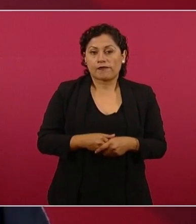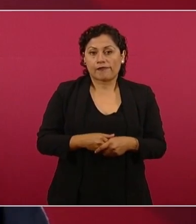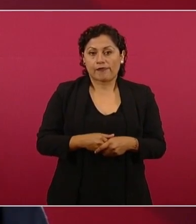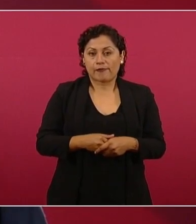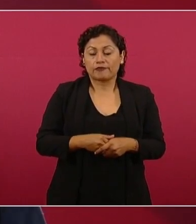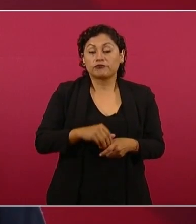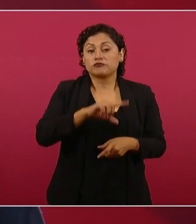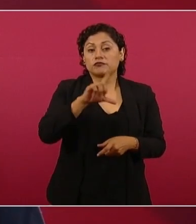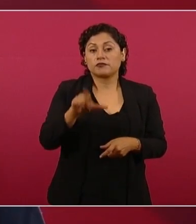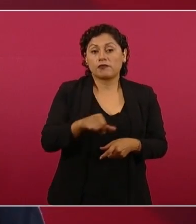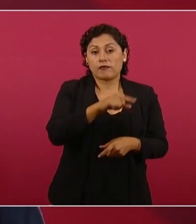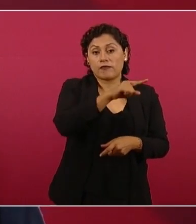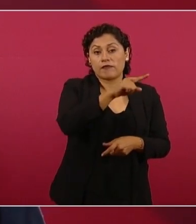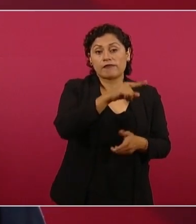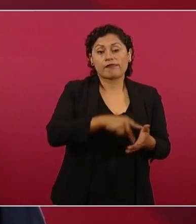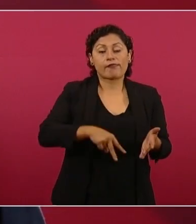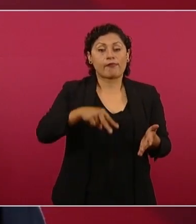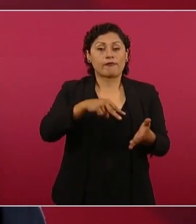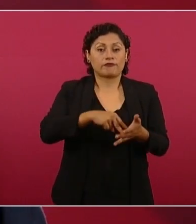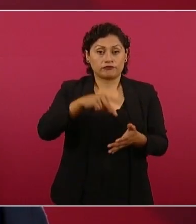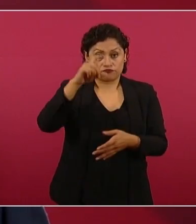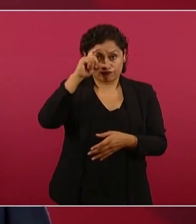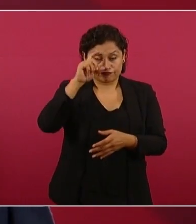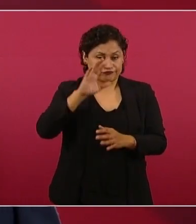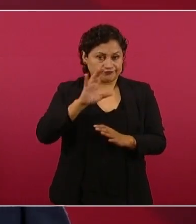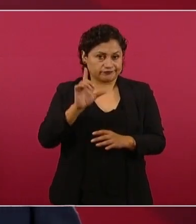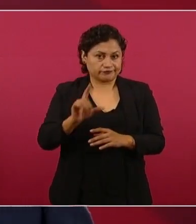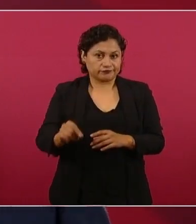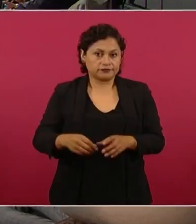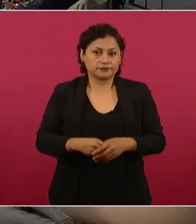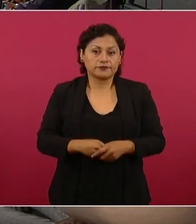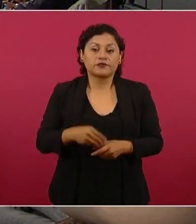se levantó, pero antes